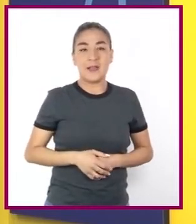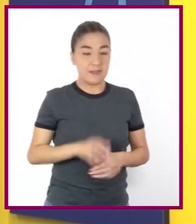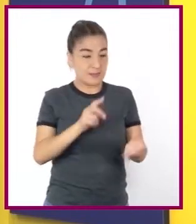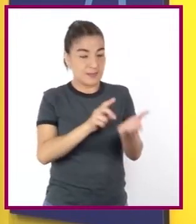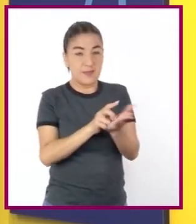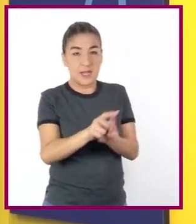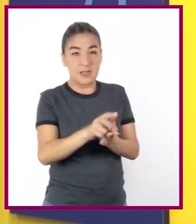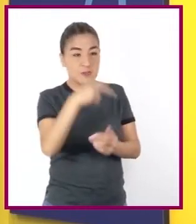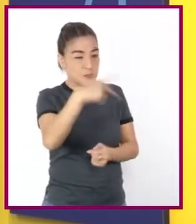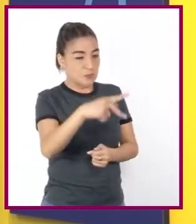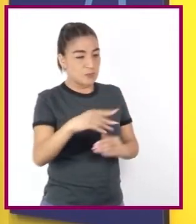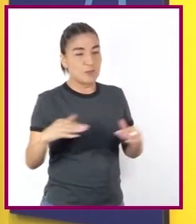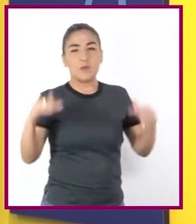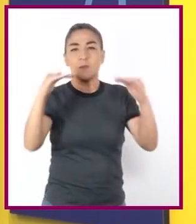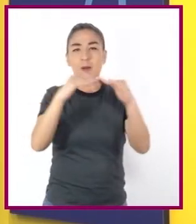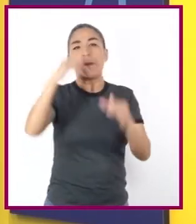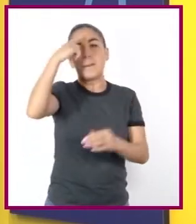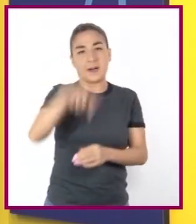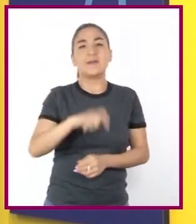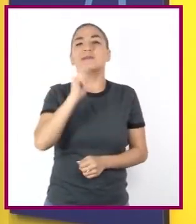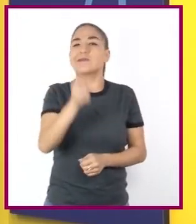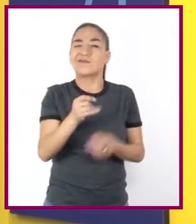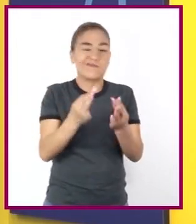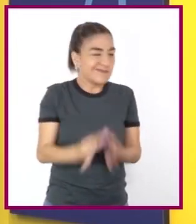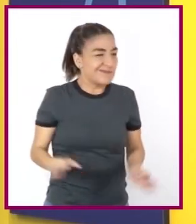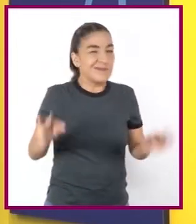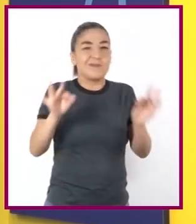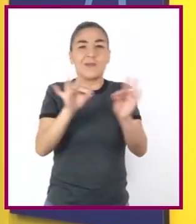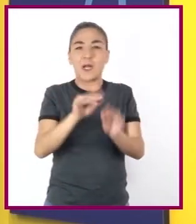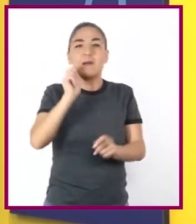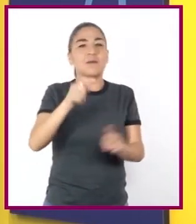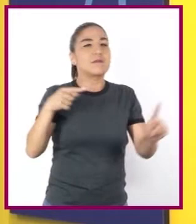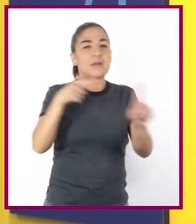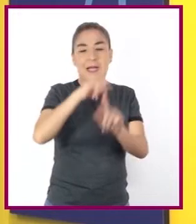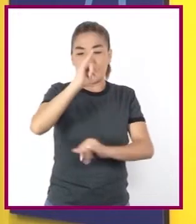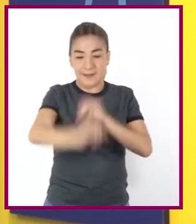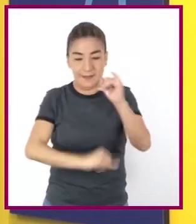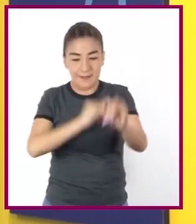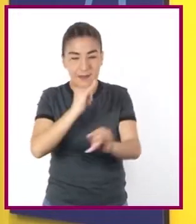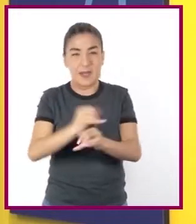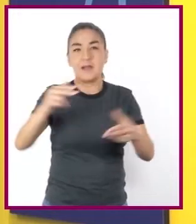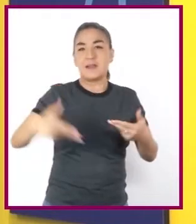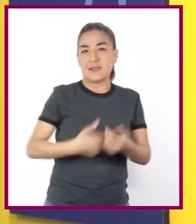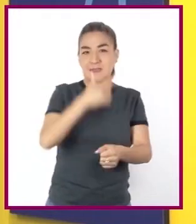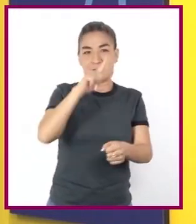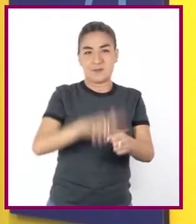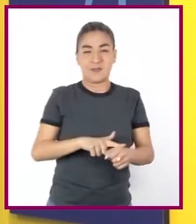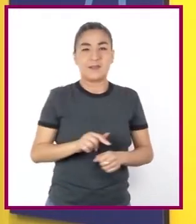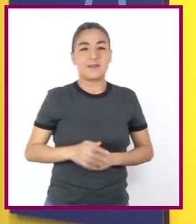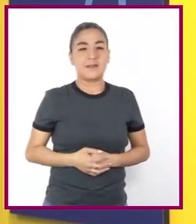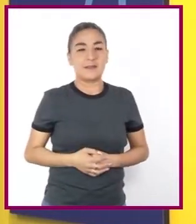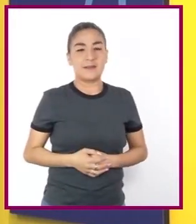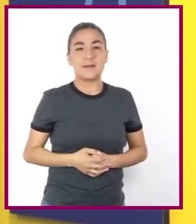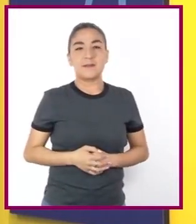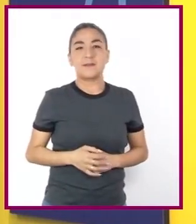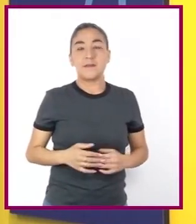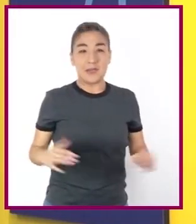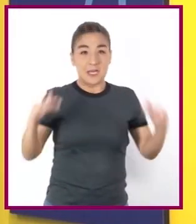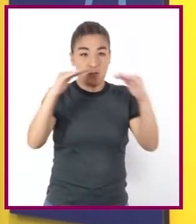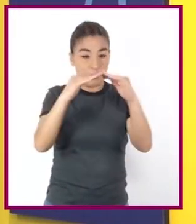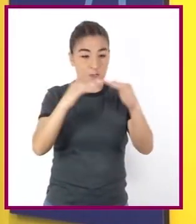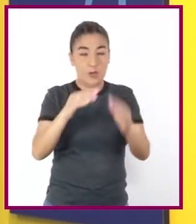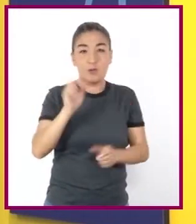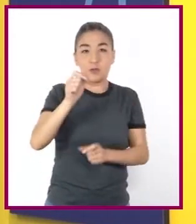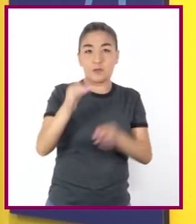igualdad es un valor fundamental en el contexto internacional y nacional. La igualdad jurídica